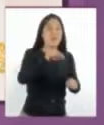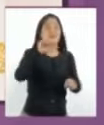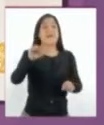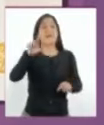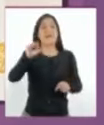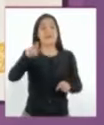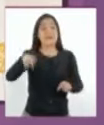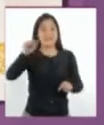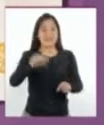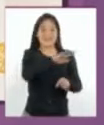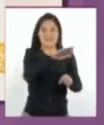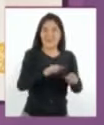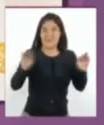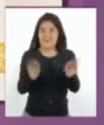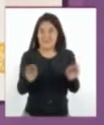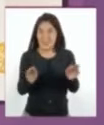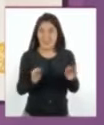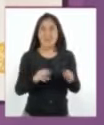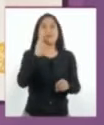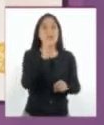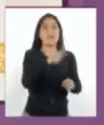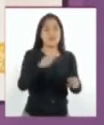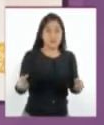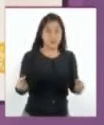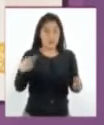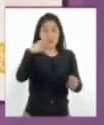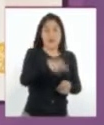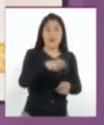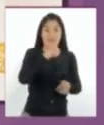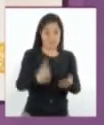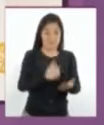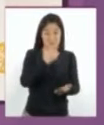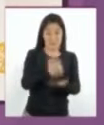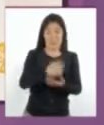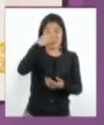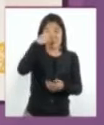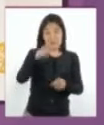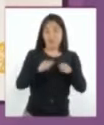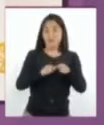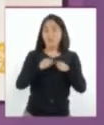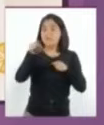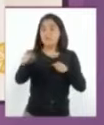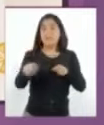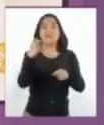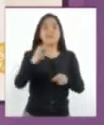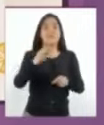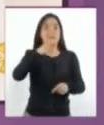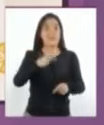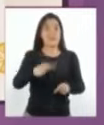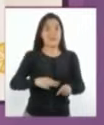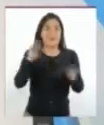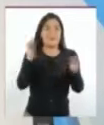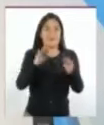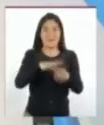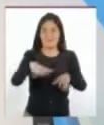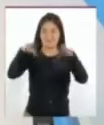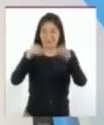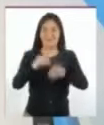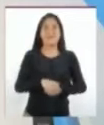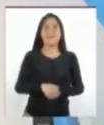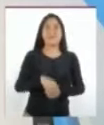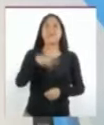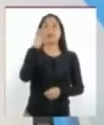es equivalente a la distancia que hay de la Ciudad de México al Nevado de Toluca en línea recta.